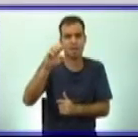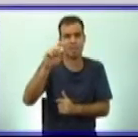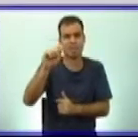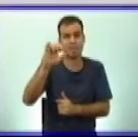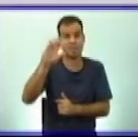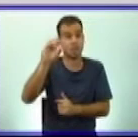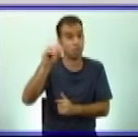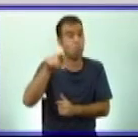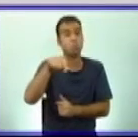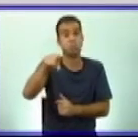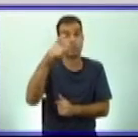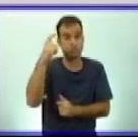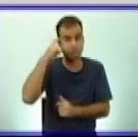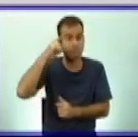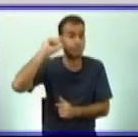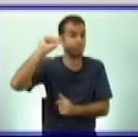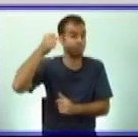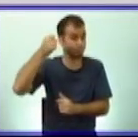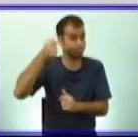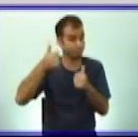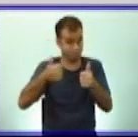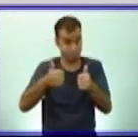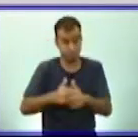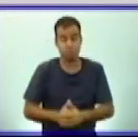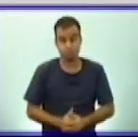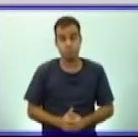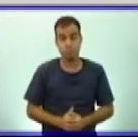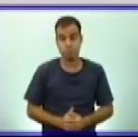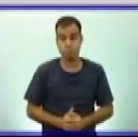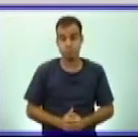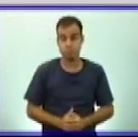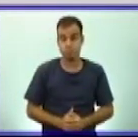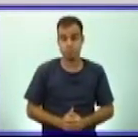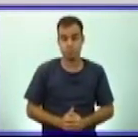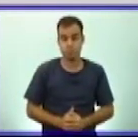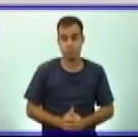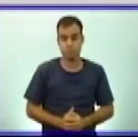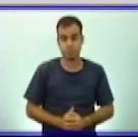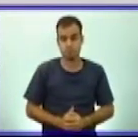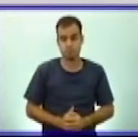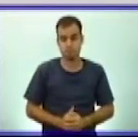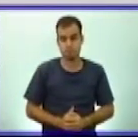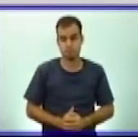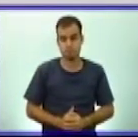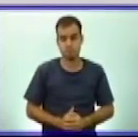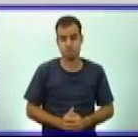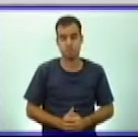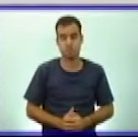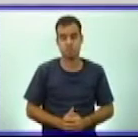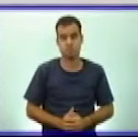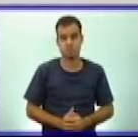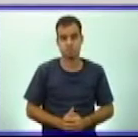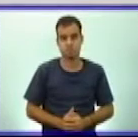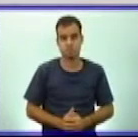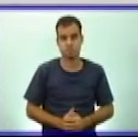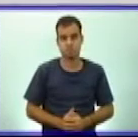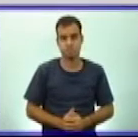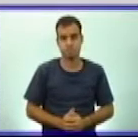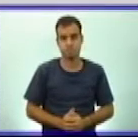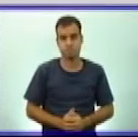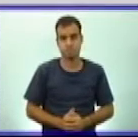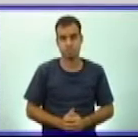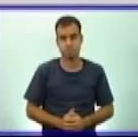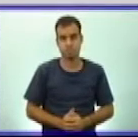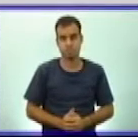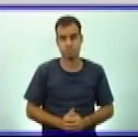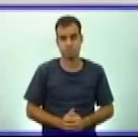ustedes tienen que memorizar, que finalmente la potencia o energía que se transforma en el circuito es